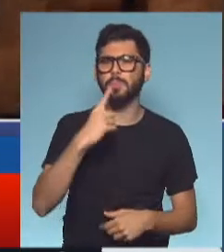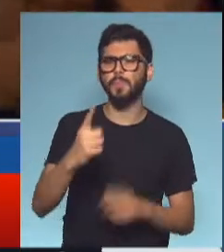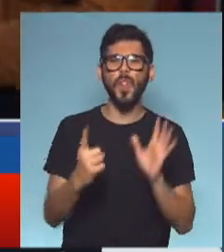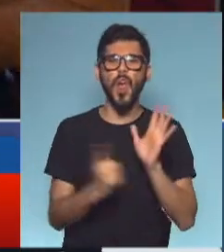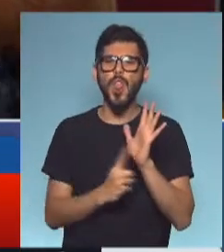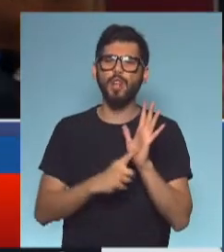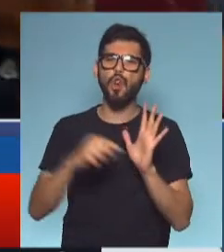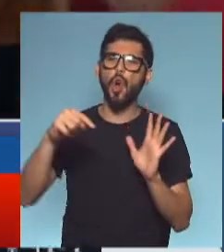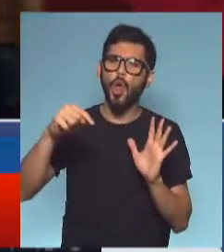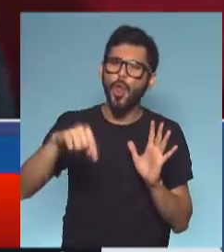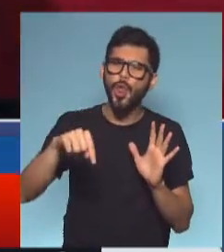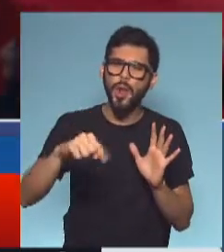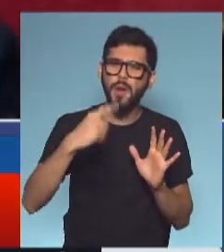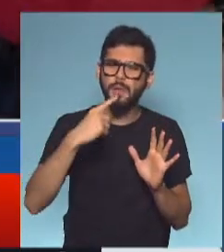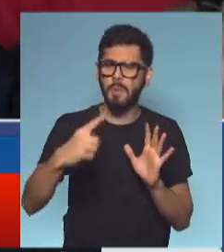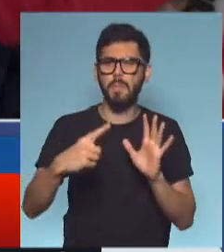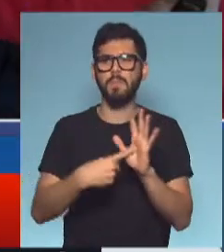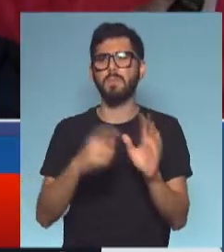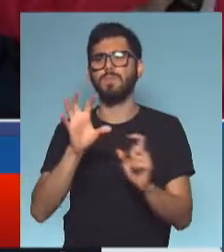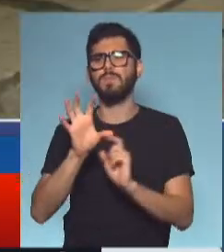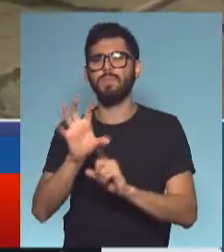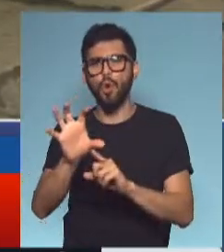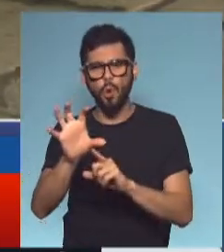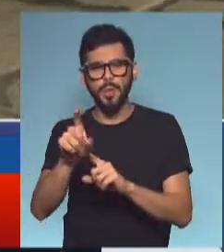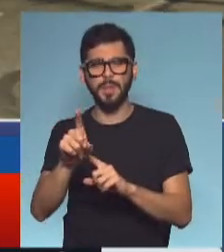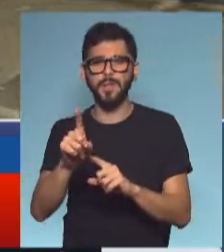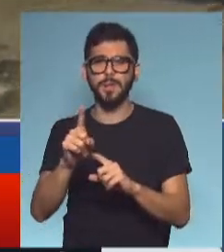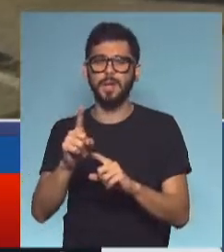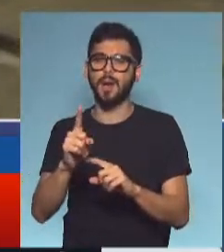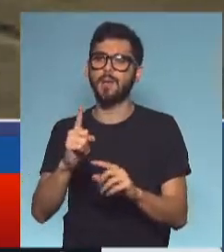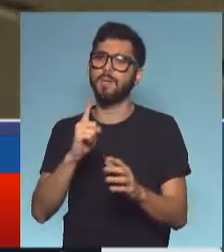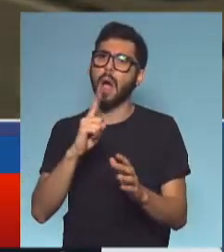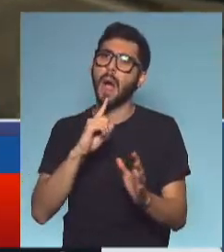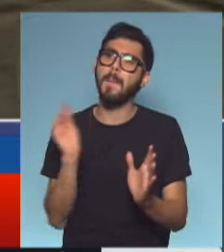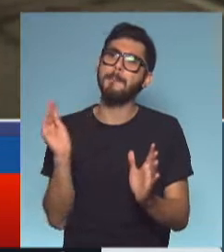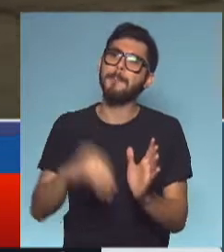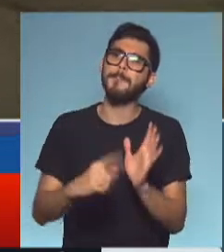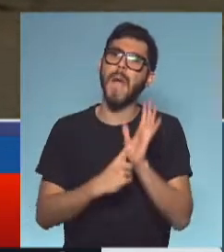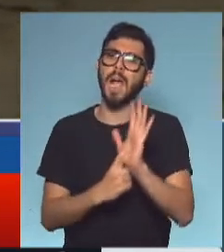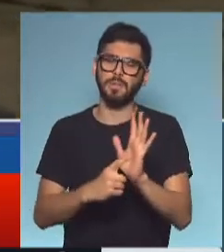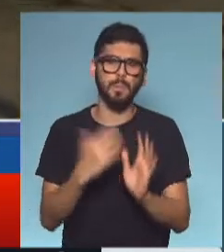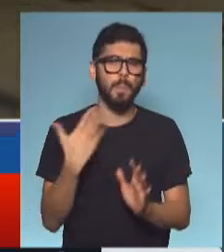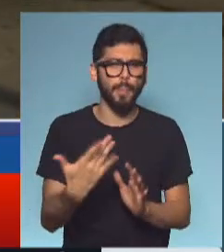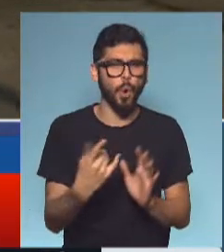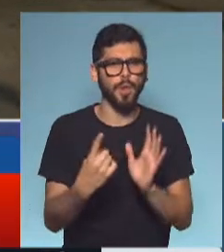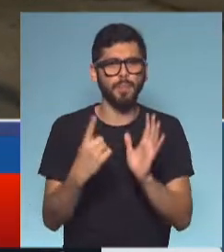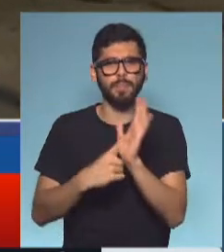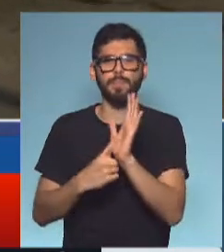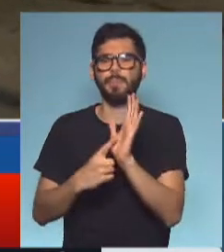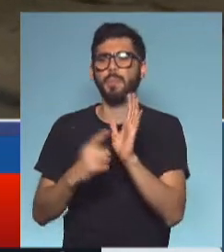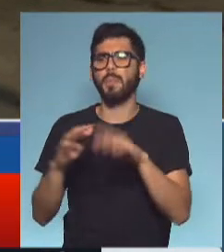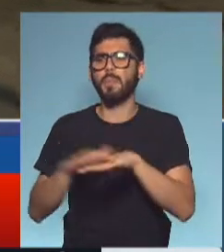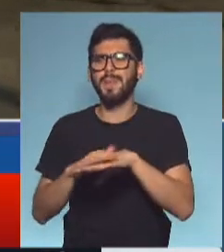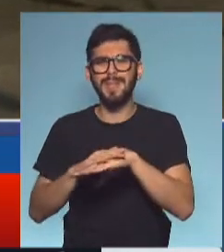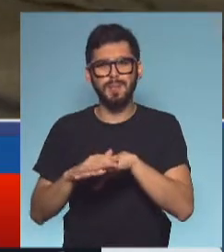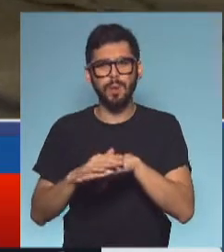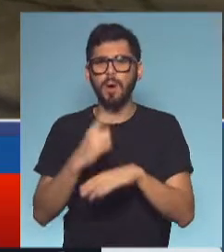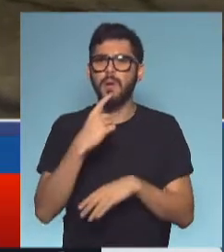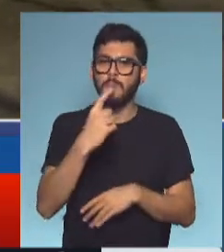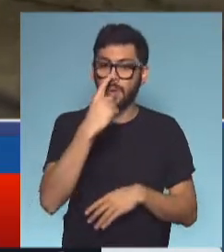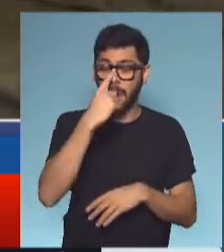les permitía a las provincias tomar restricciones por encima de las que estaban en el decreto, que eran un piso. ¿Por qué si